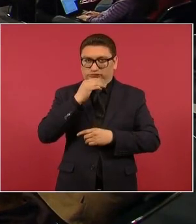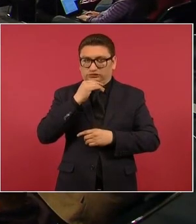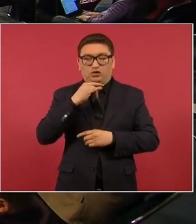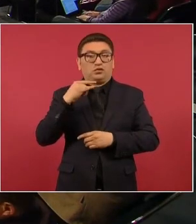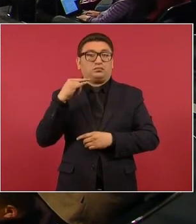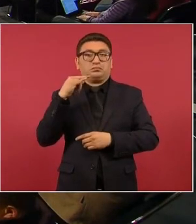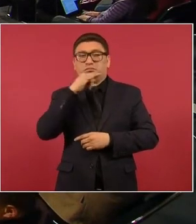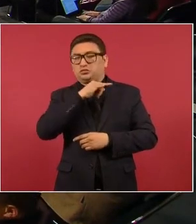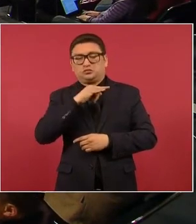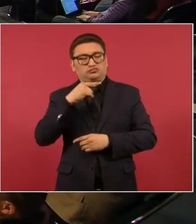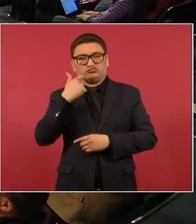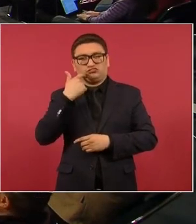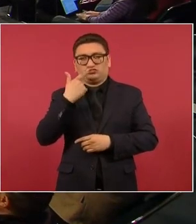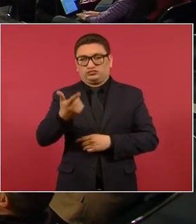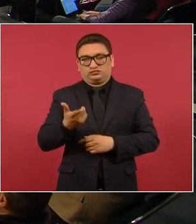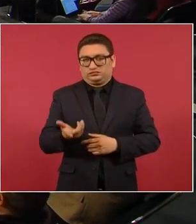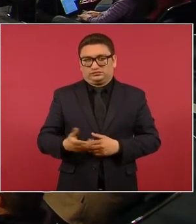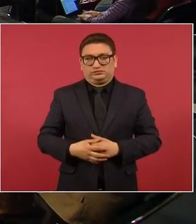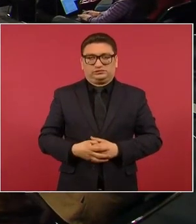hipocresías.